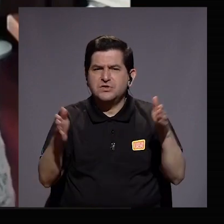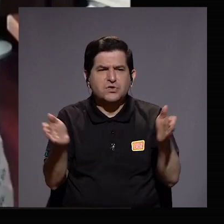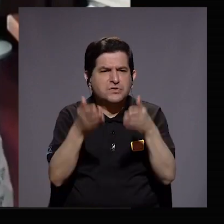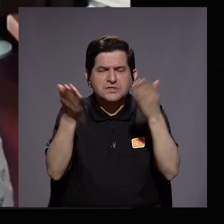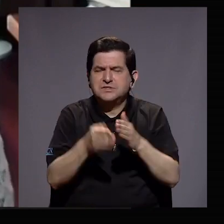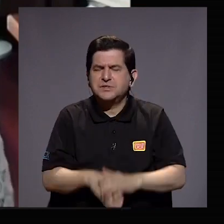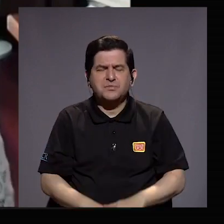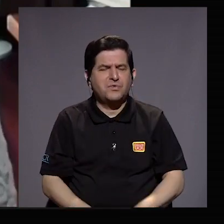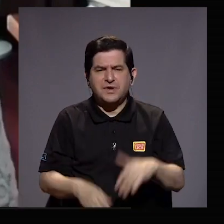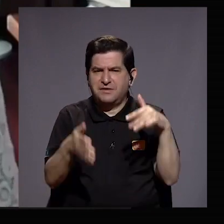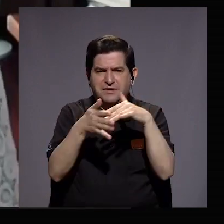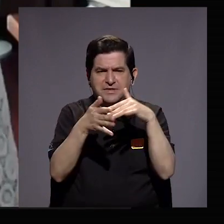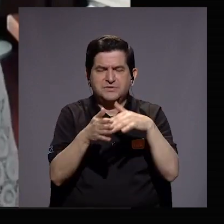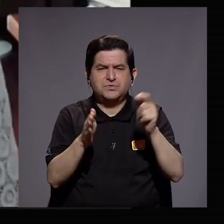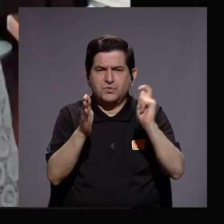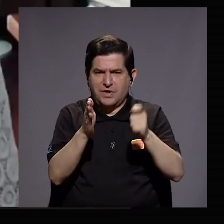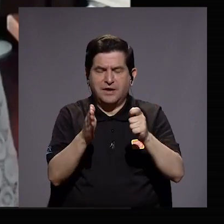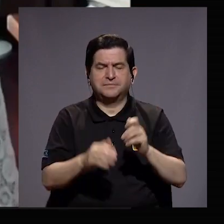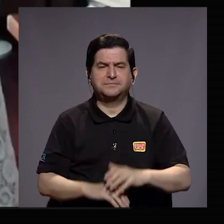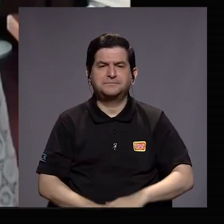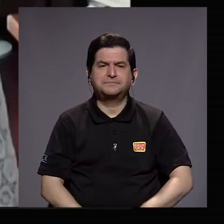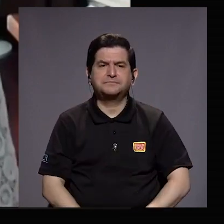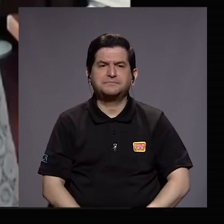incentivaban. En realidad